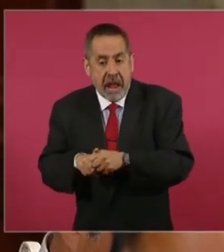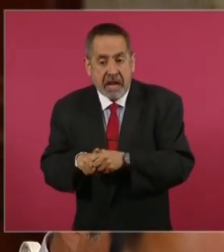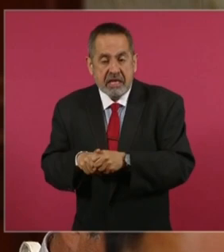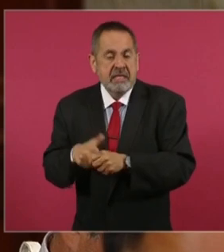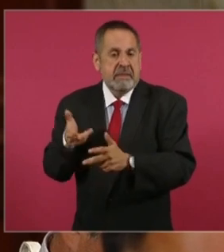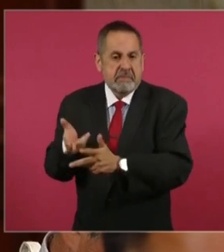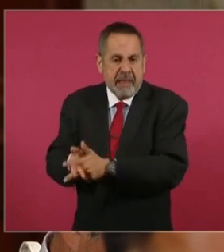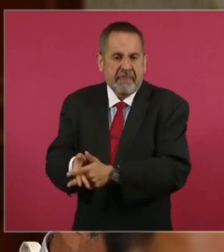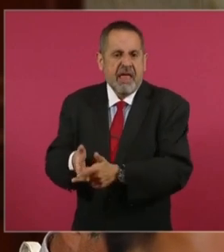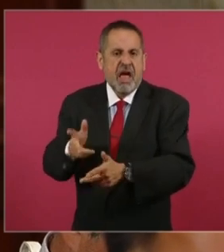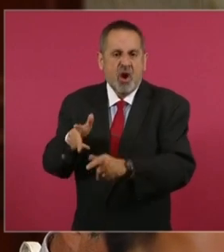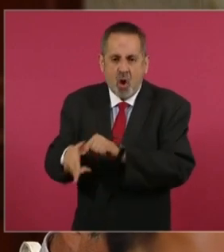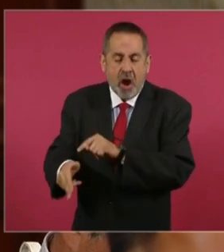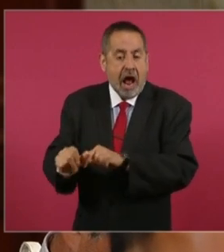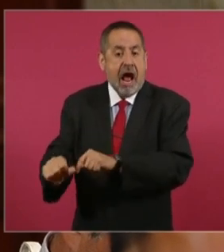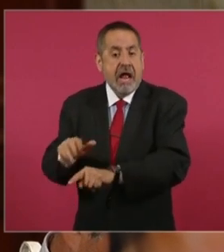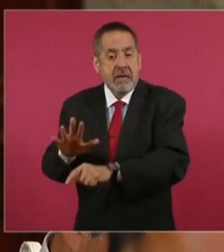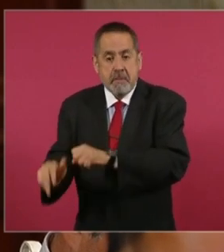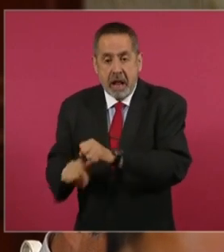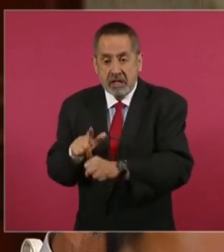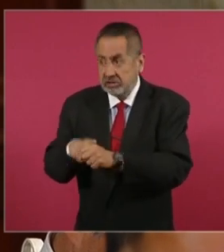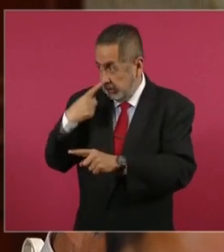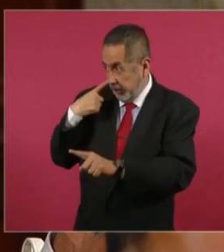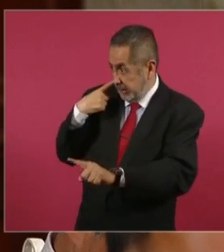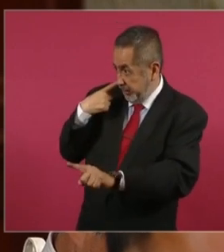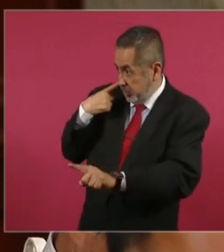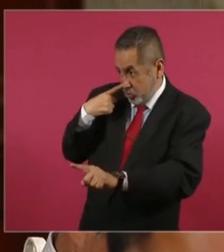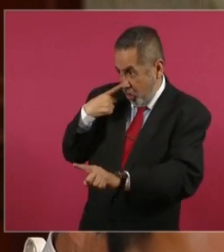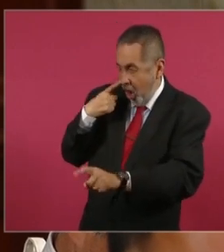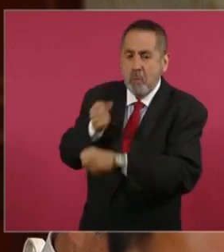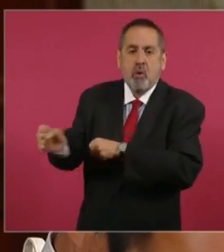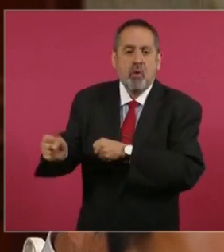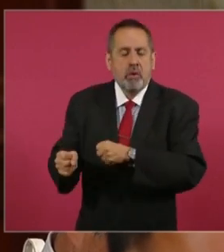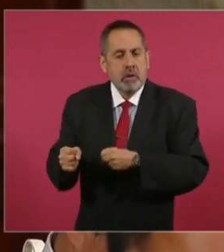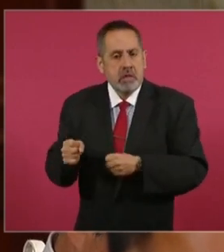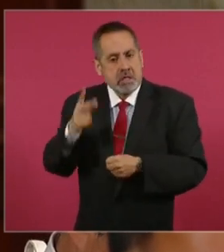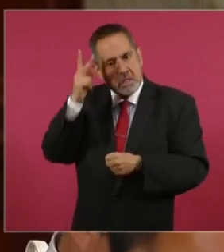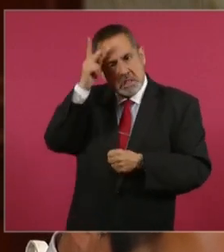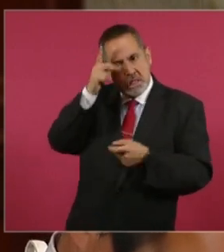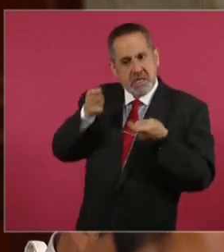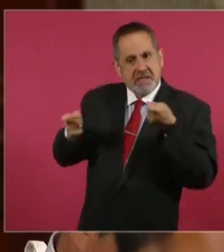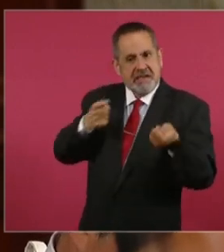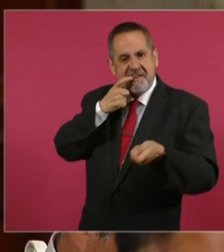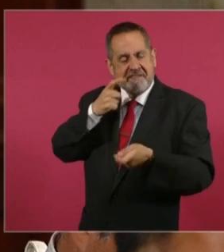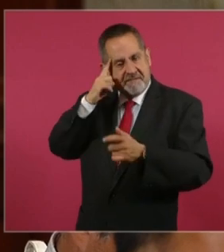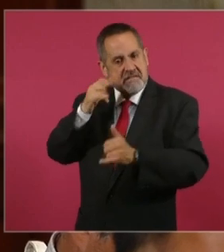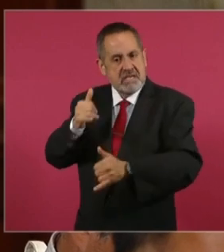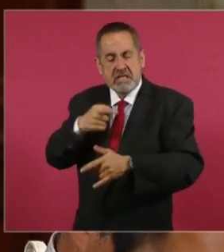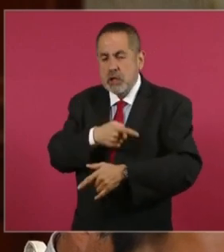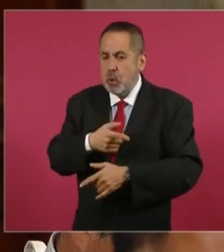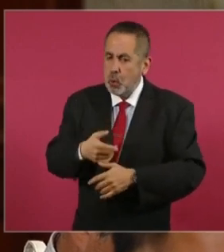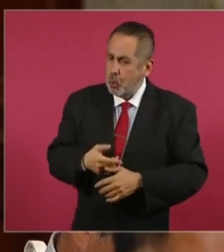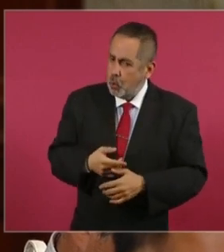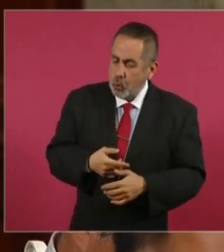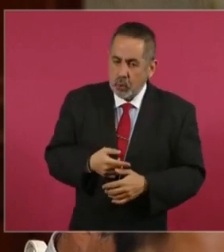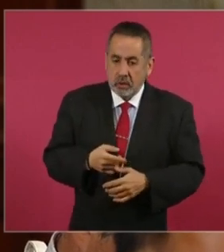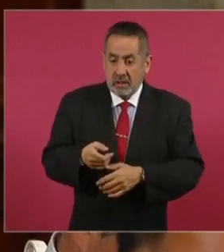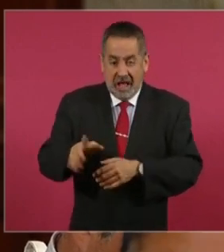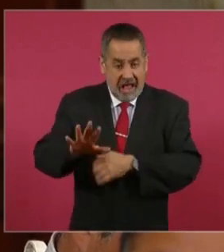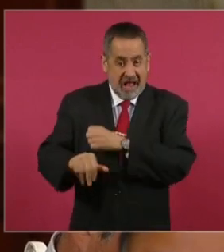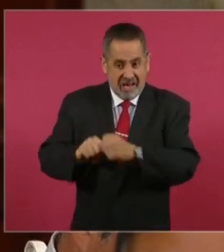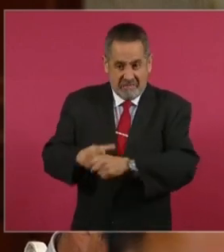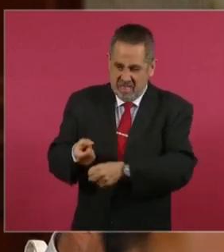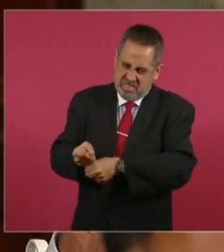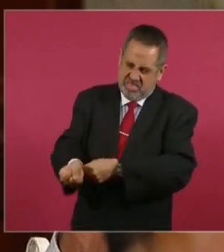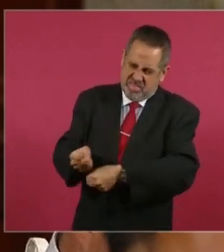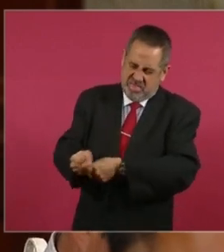mutilado, matado a sus animales como medio para coaccionarlas, controlarlas psicológicamente o vengarse de ellas. Maltratar a los animales